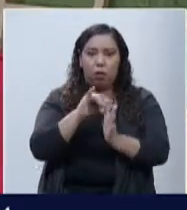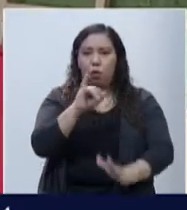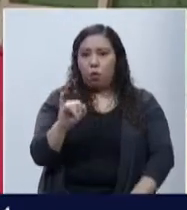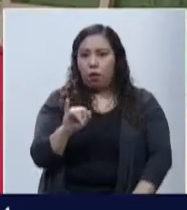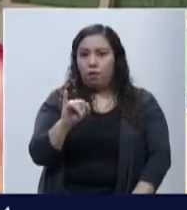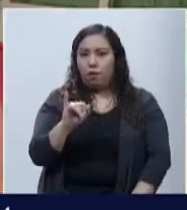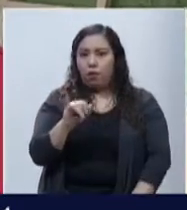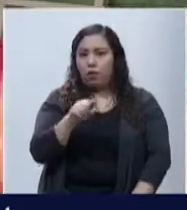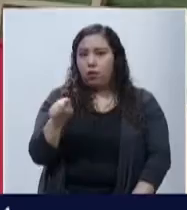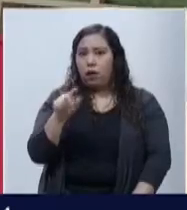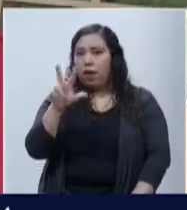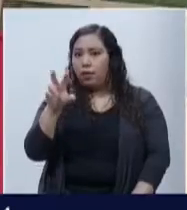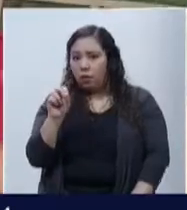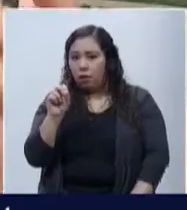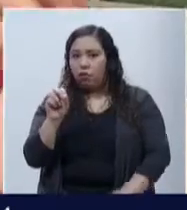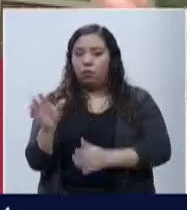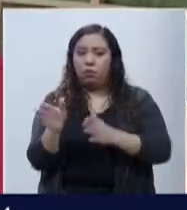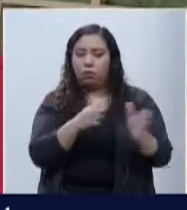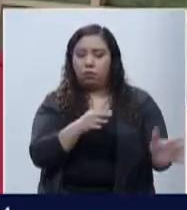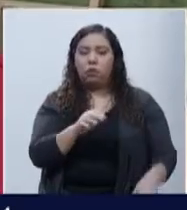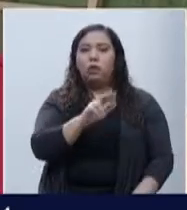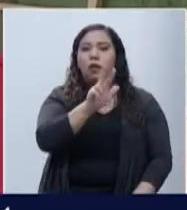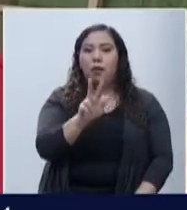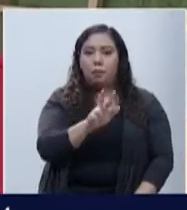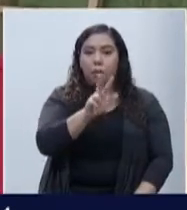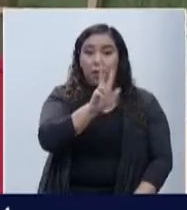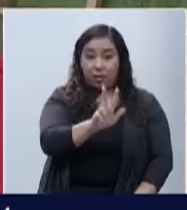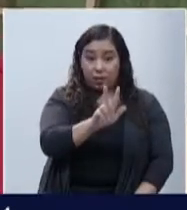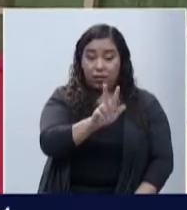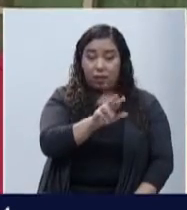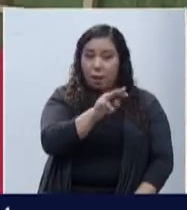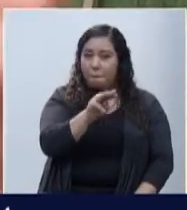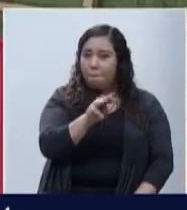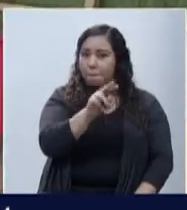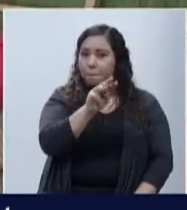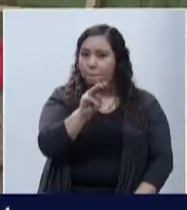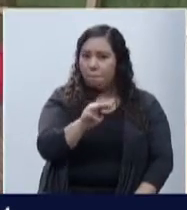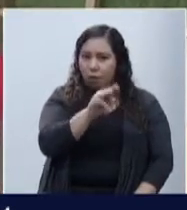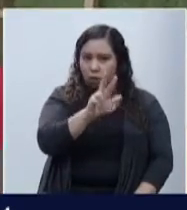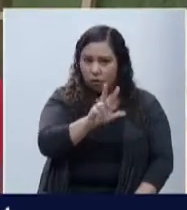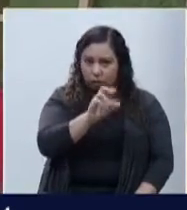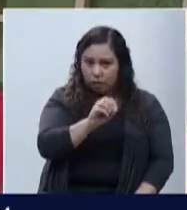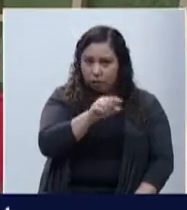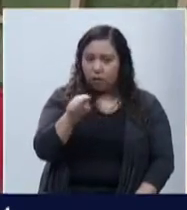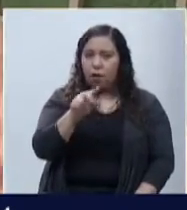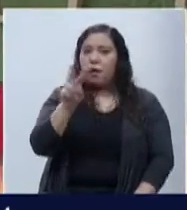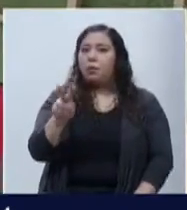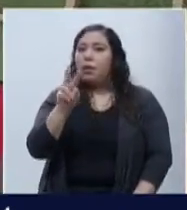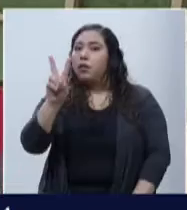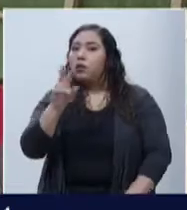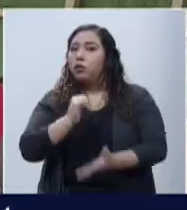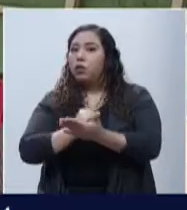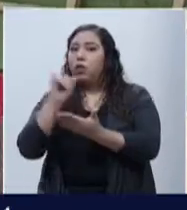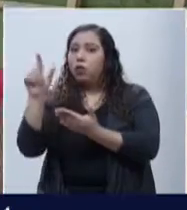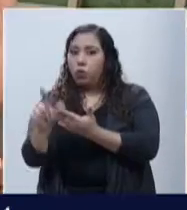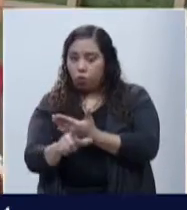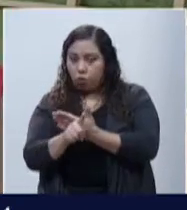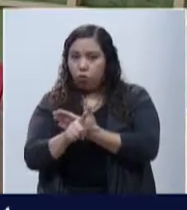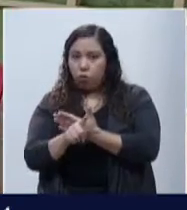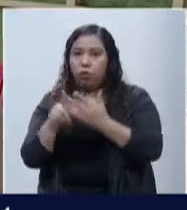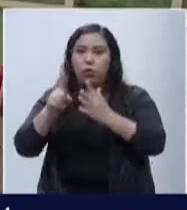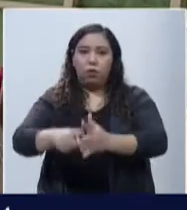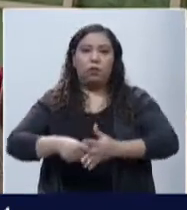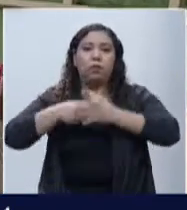al 30 y después continuamos lo que es el martes 3 miércoles 30 al viernes 2 de julio vamos a iniciar lo que es